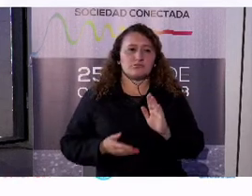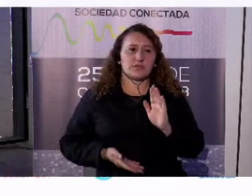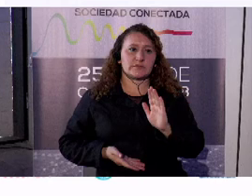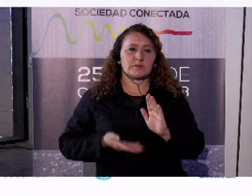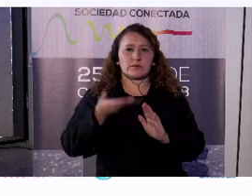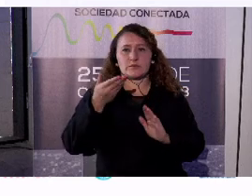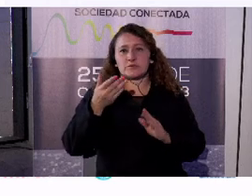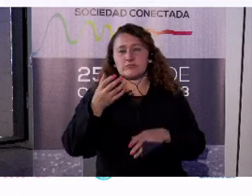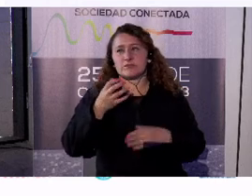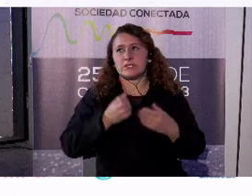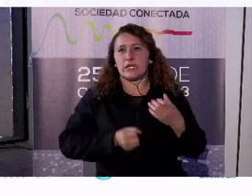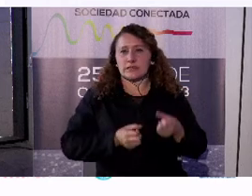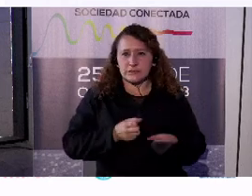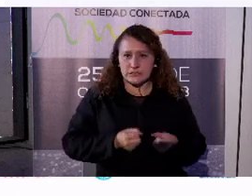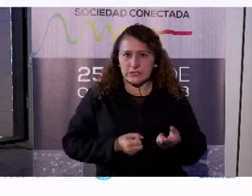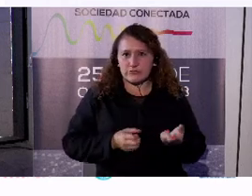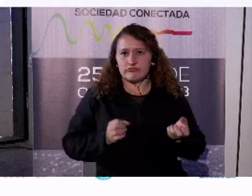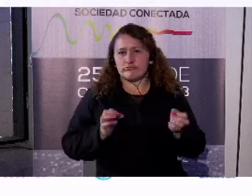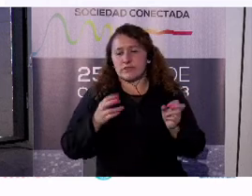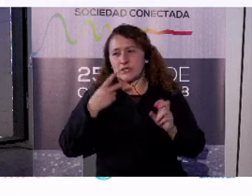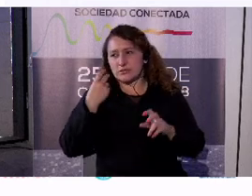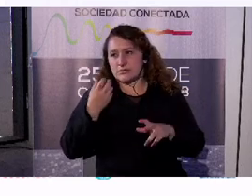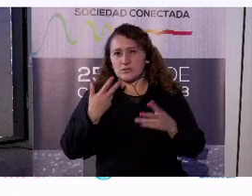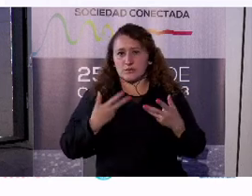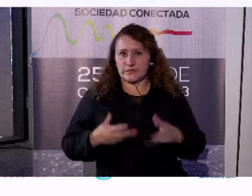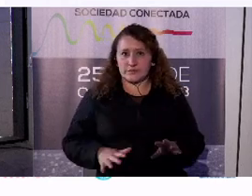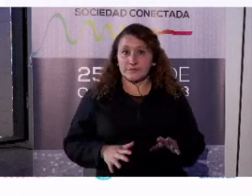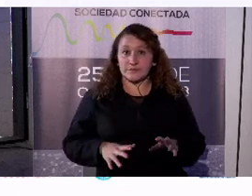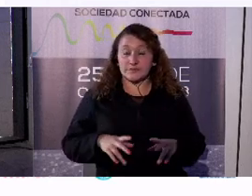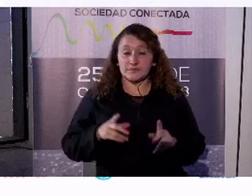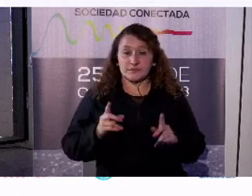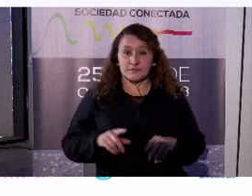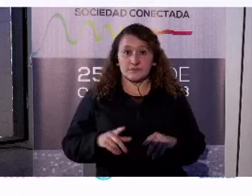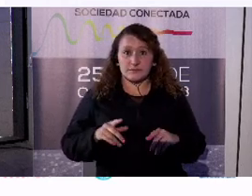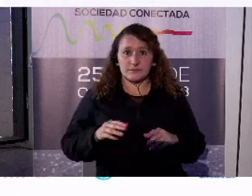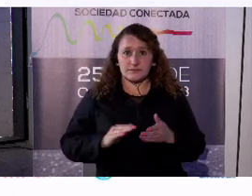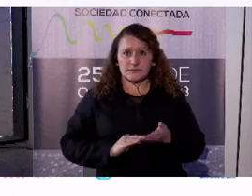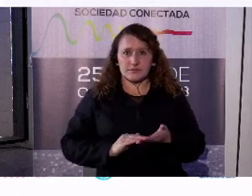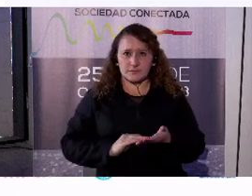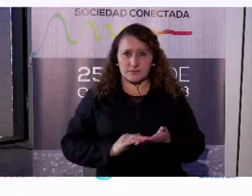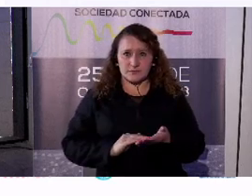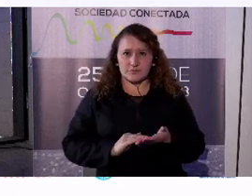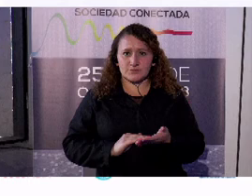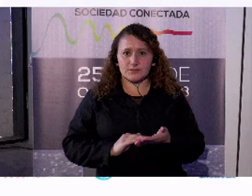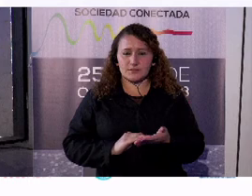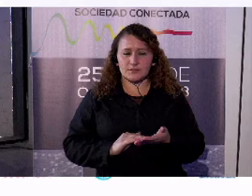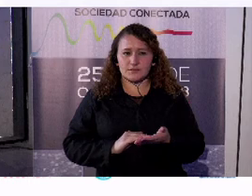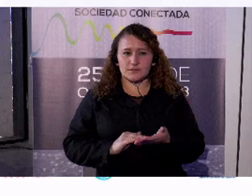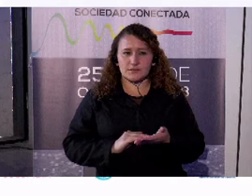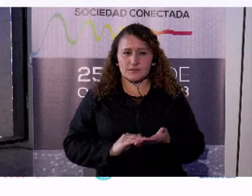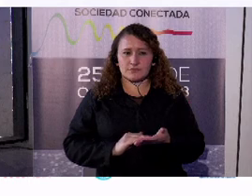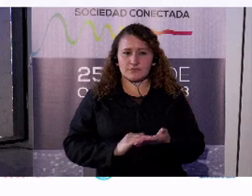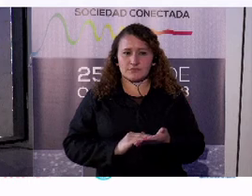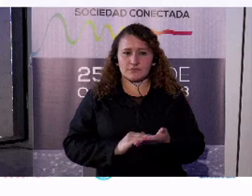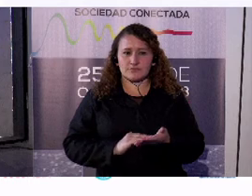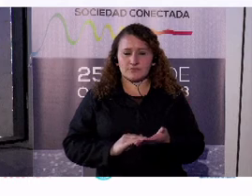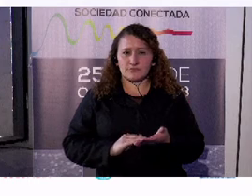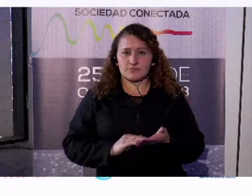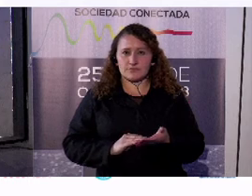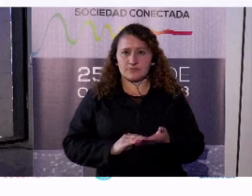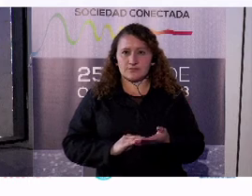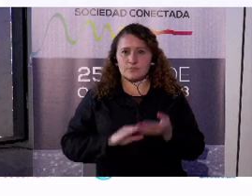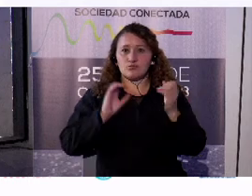términos de leche o carne etcétera y también hay soluciones que permiten tener eh